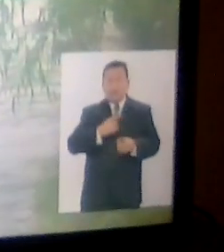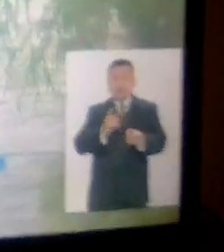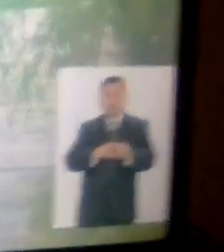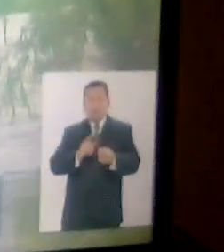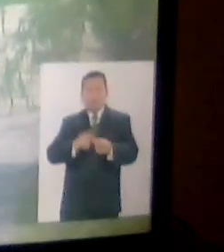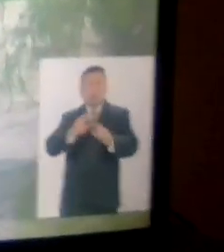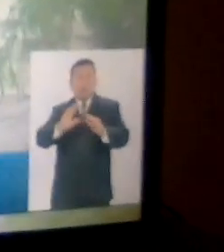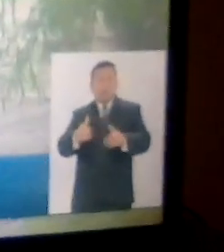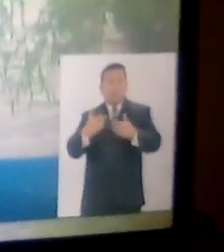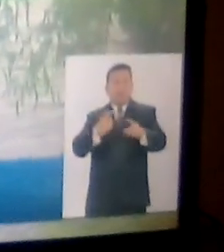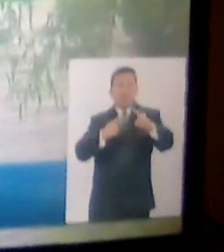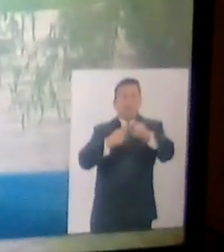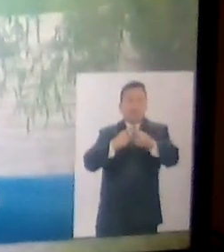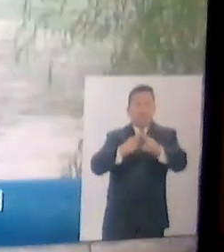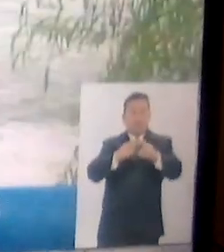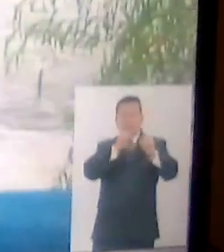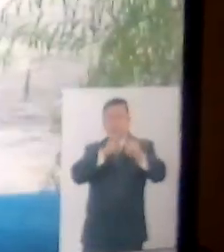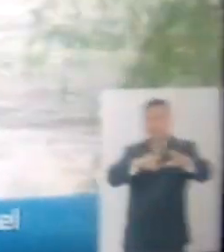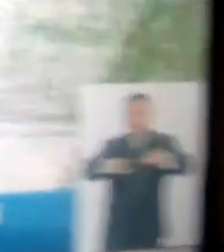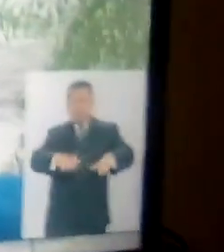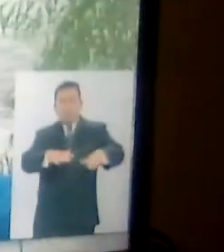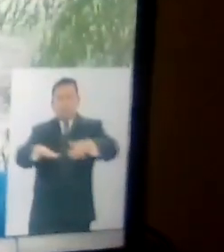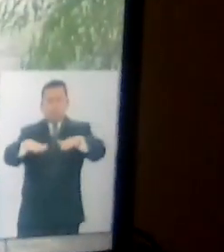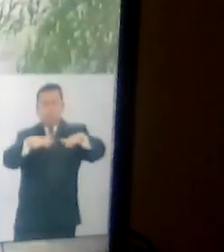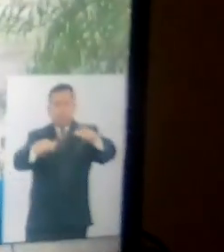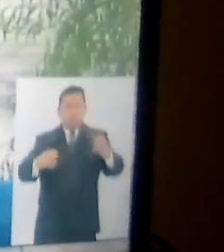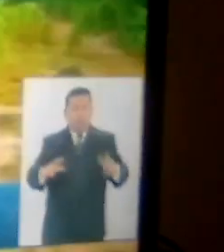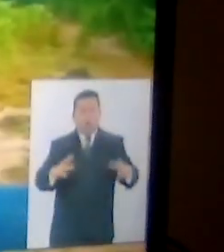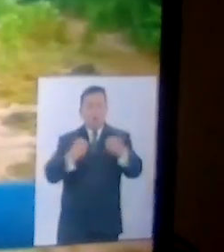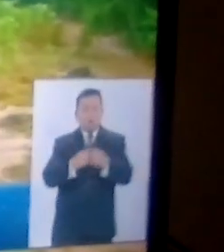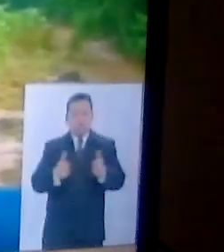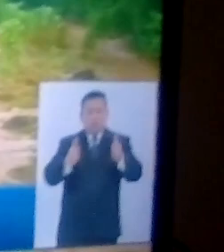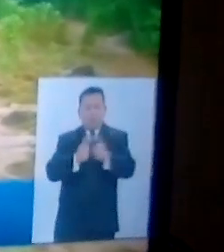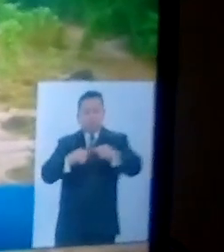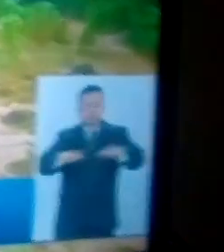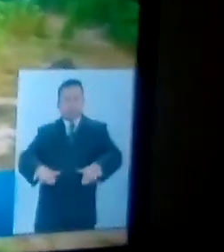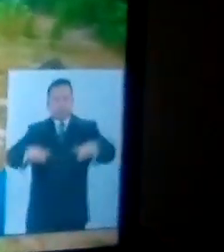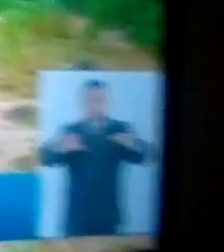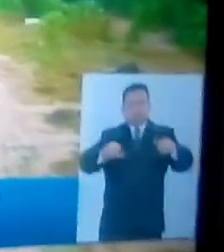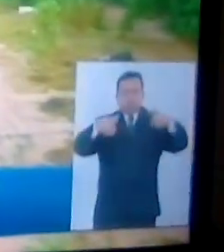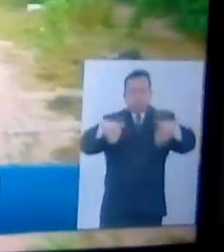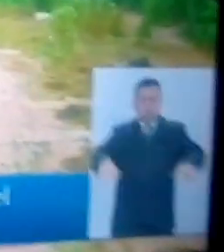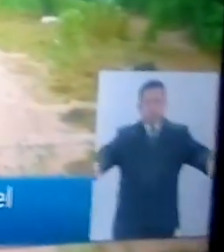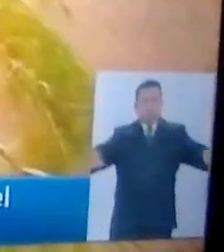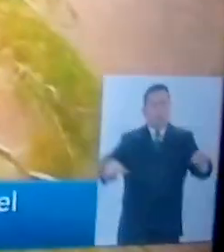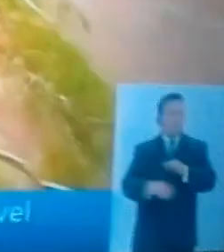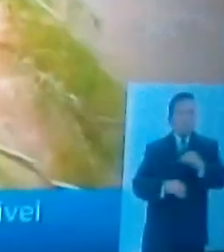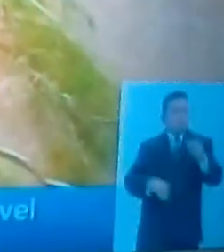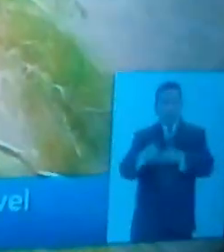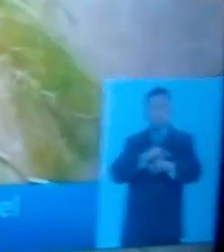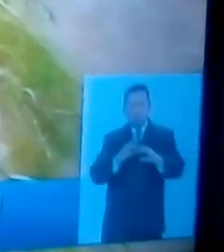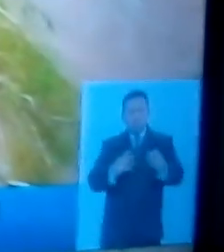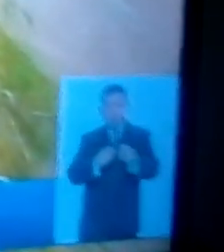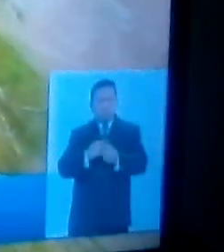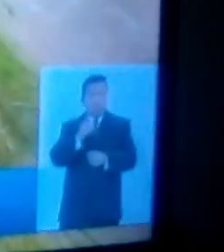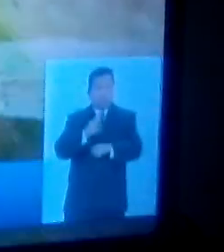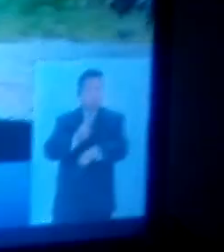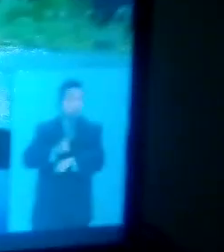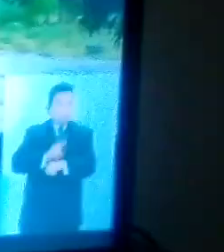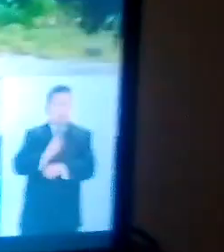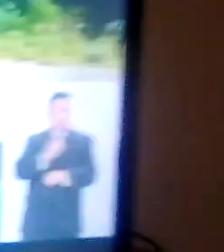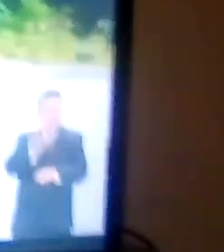Tlacotalpan y desbordar también en esa zona, por lo que se pide estar alertas. Otro de los afluentes que se mantiene en vigilancia es el